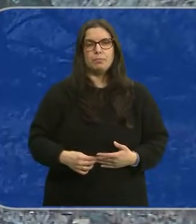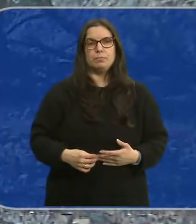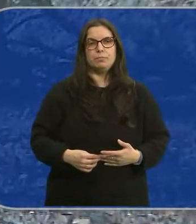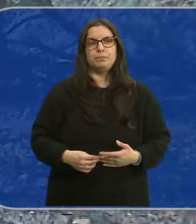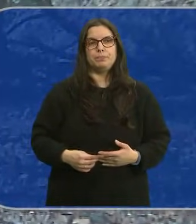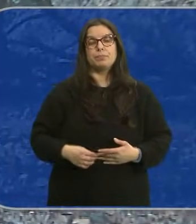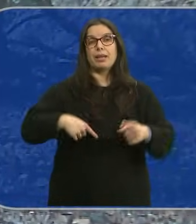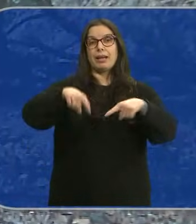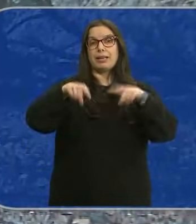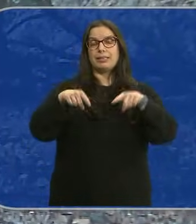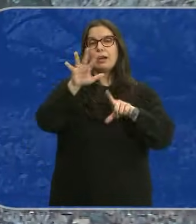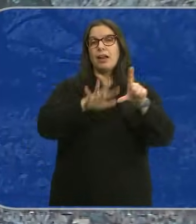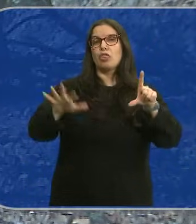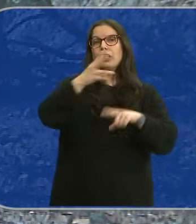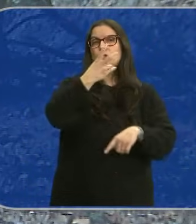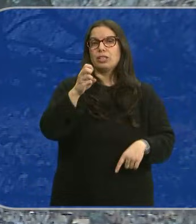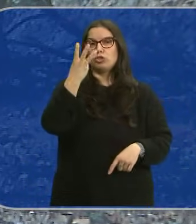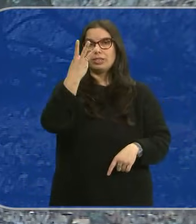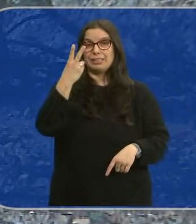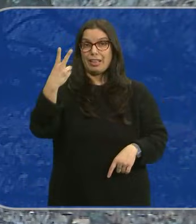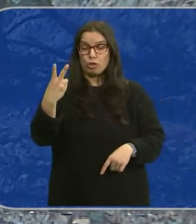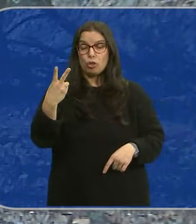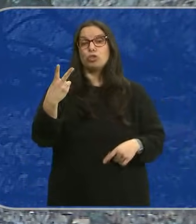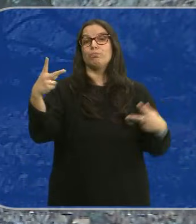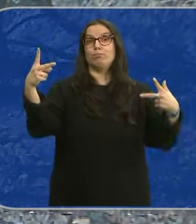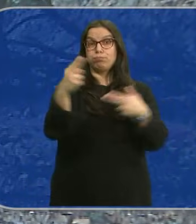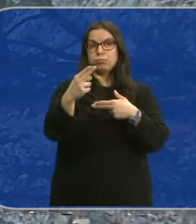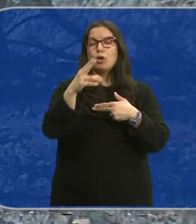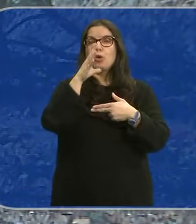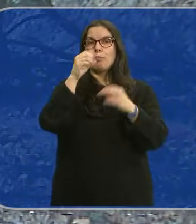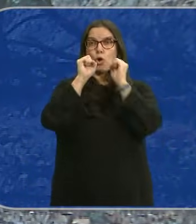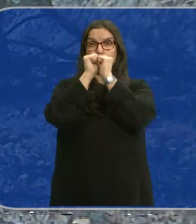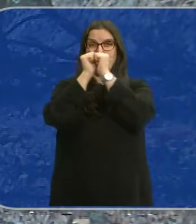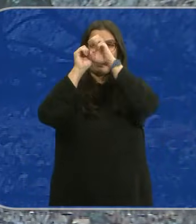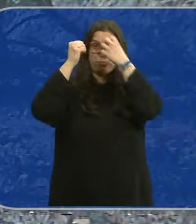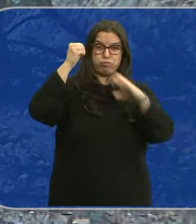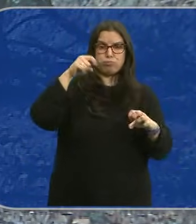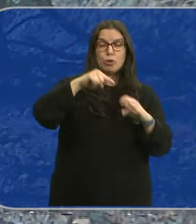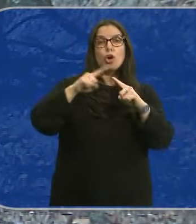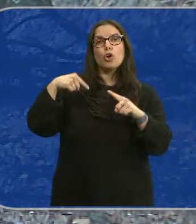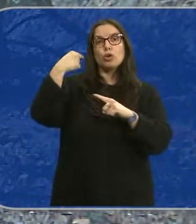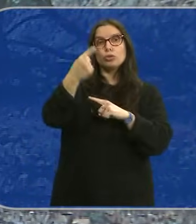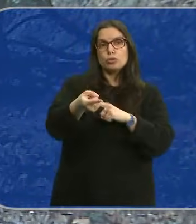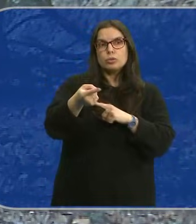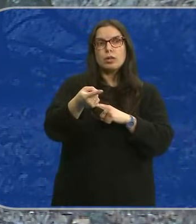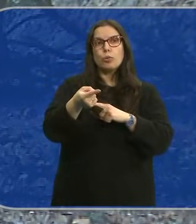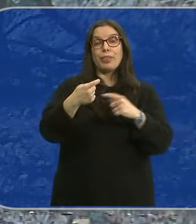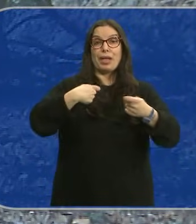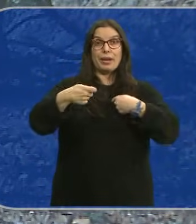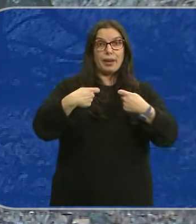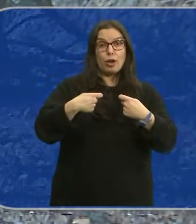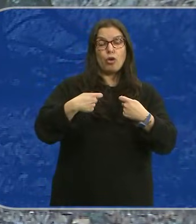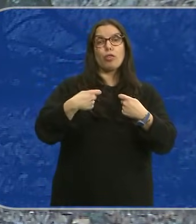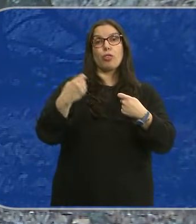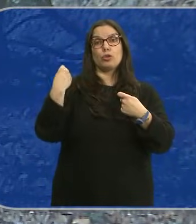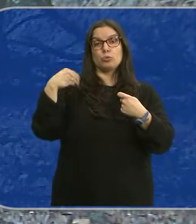El cierre al tráfico en la Nacional 232 en el desfiladero de Los Ocinos en Burgos ha dejado sin actividad a los negocios